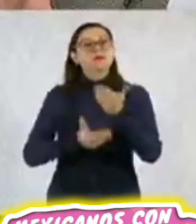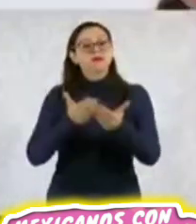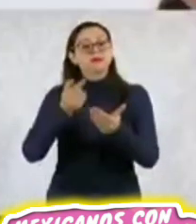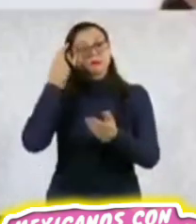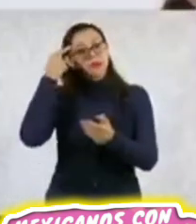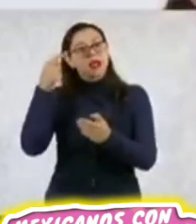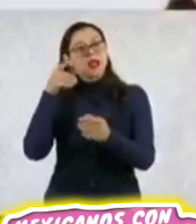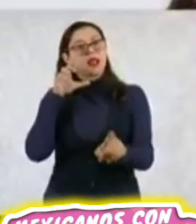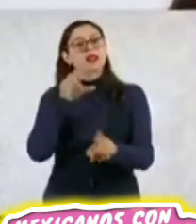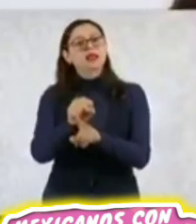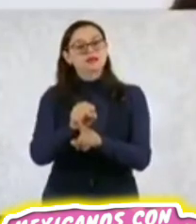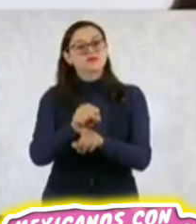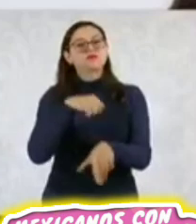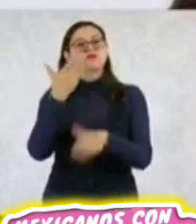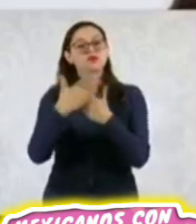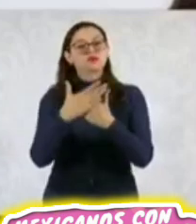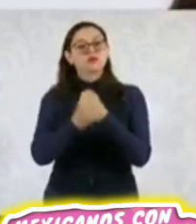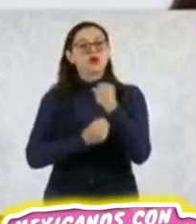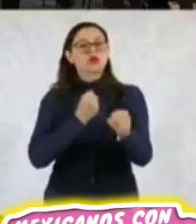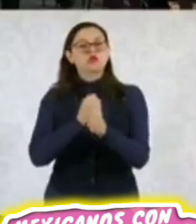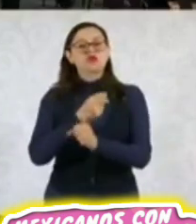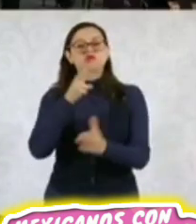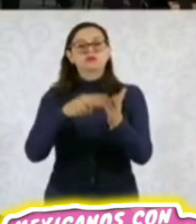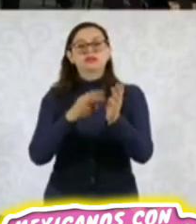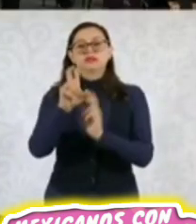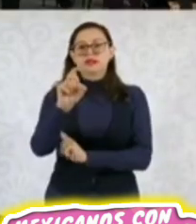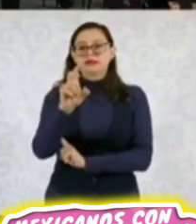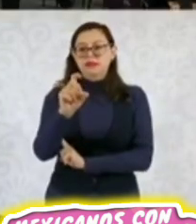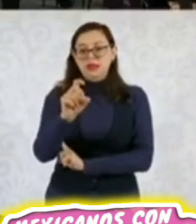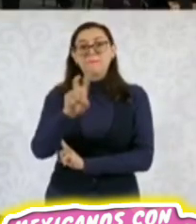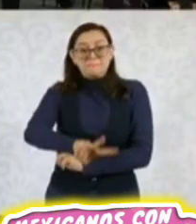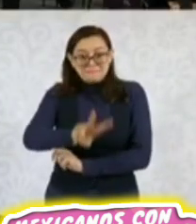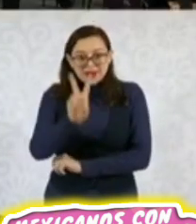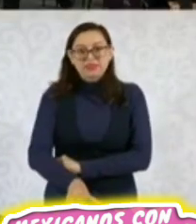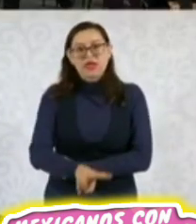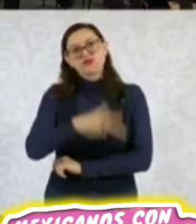igualdad sustantiva en el año 2030.